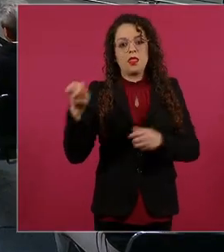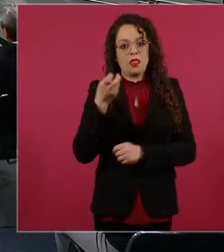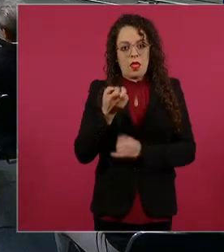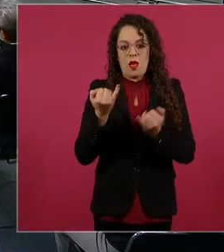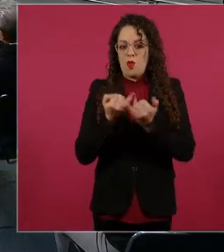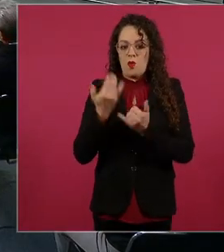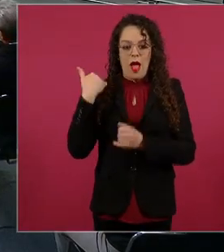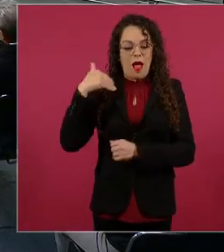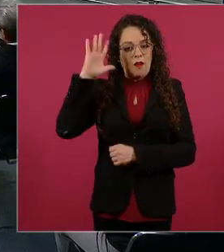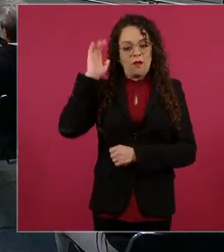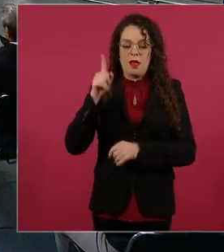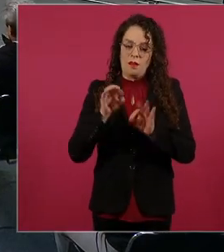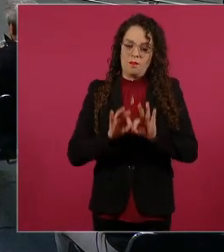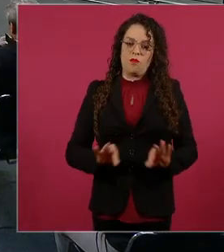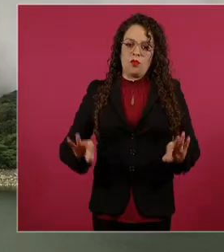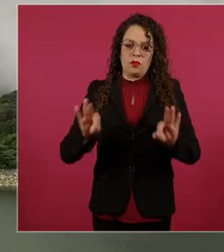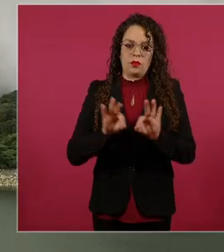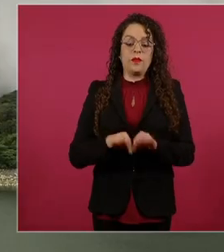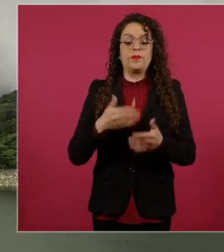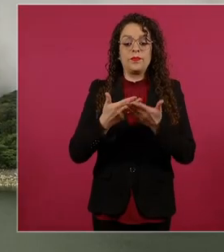miren miren este ya también la terminamos